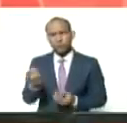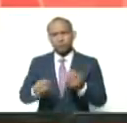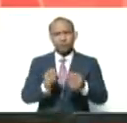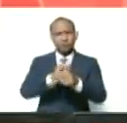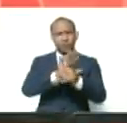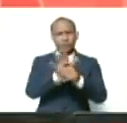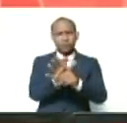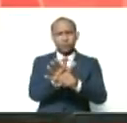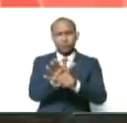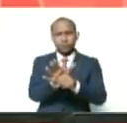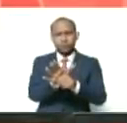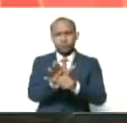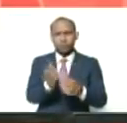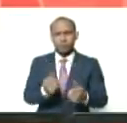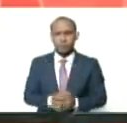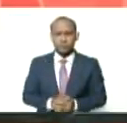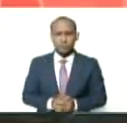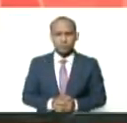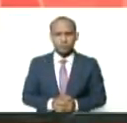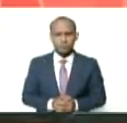enfermedad se lleve